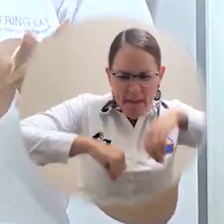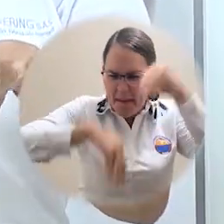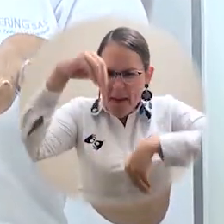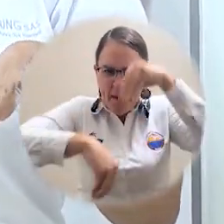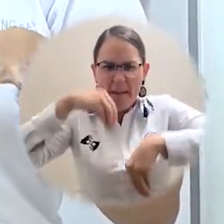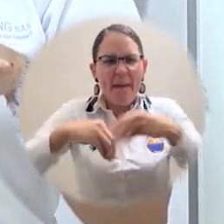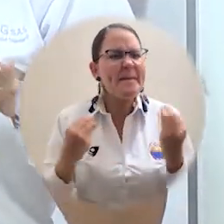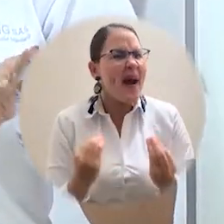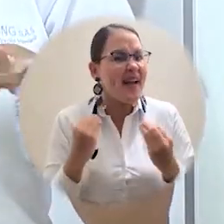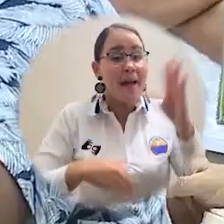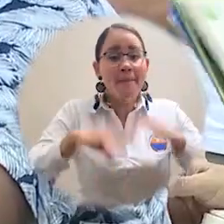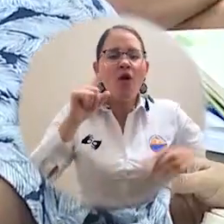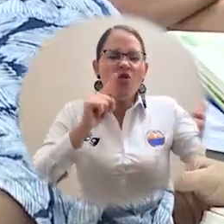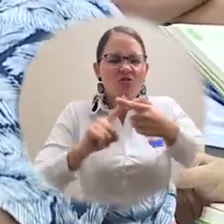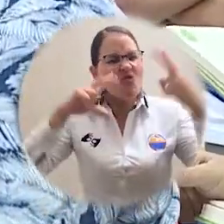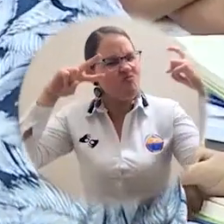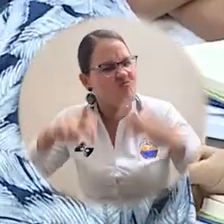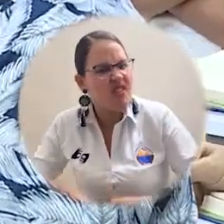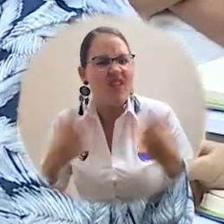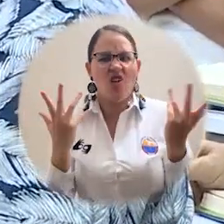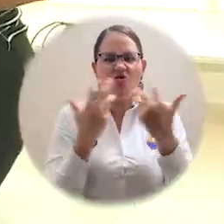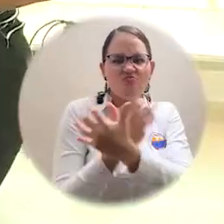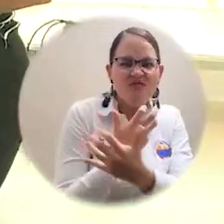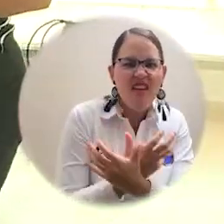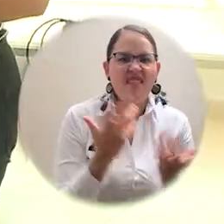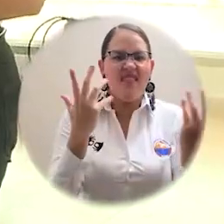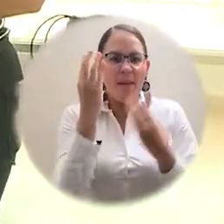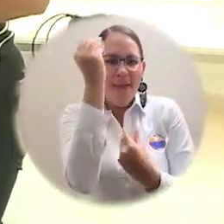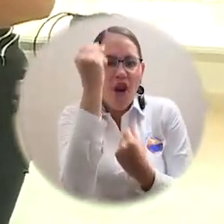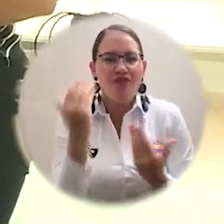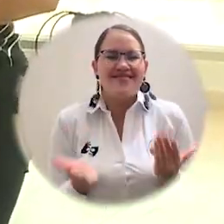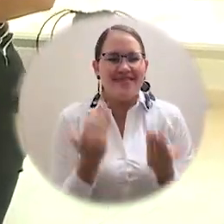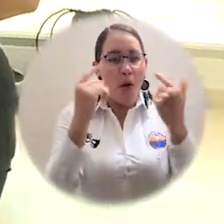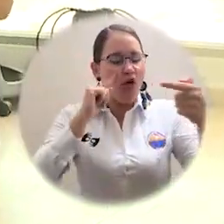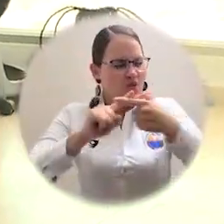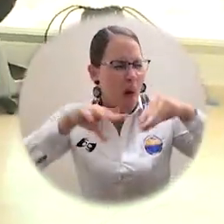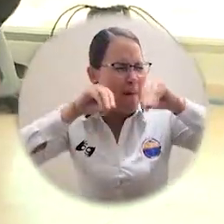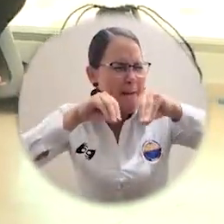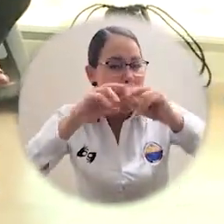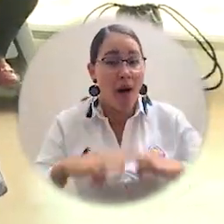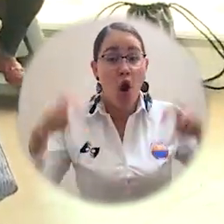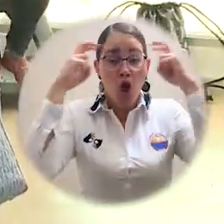se busca brindar formación de alto nivel a investigadores que desde la ciencia